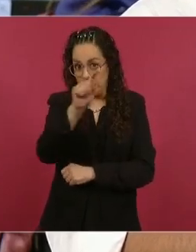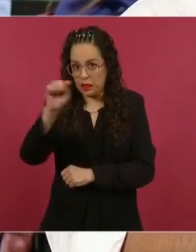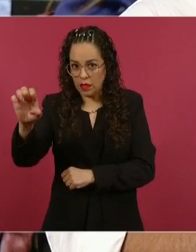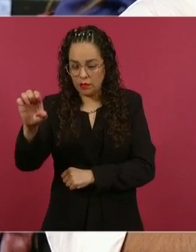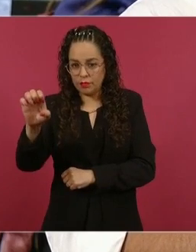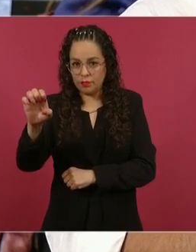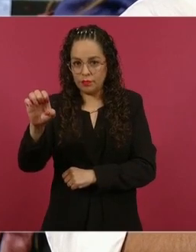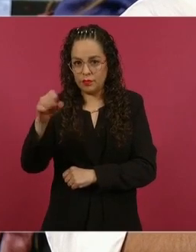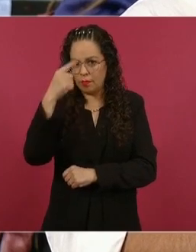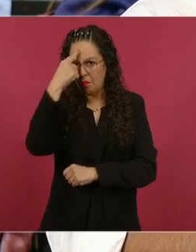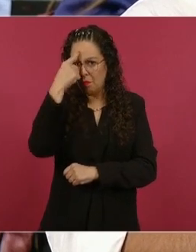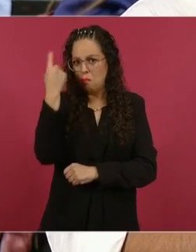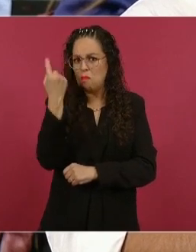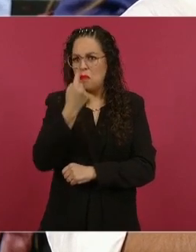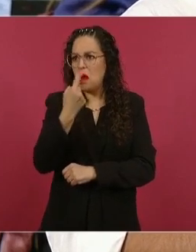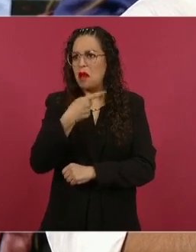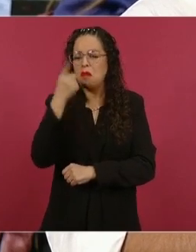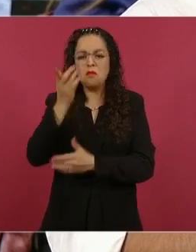por un problema